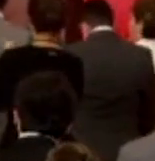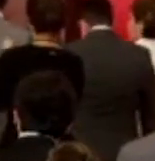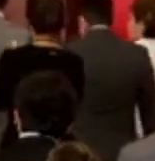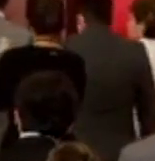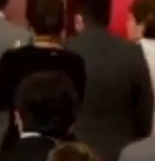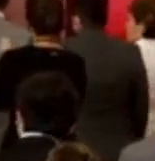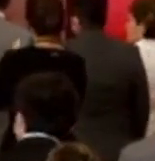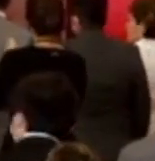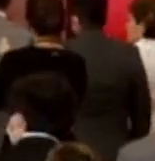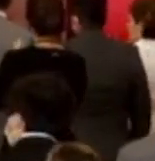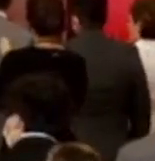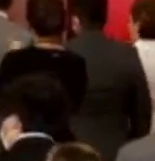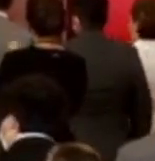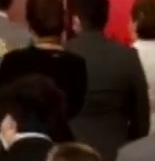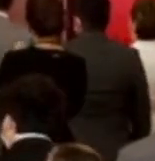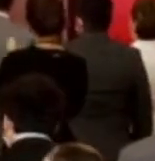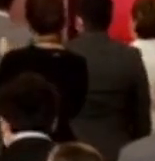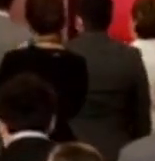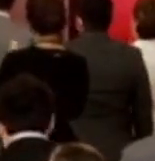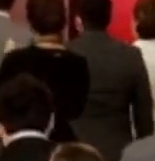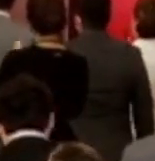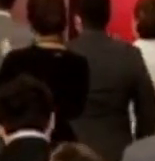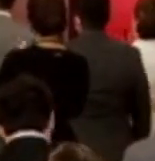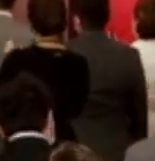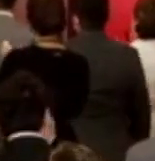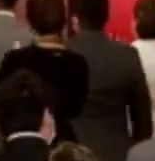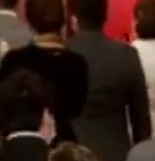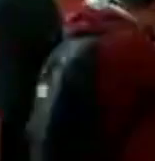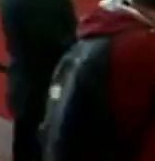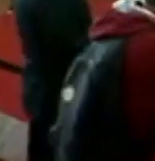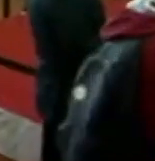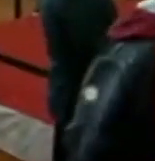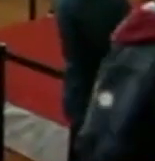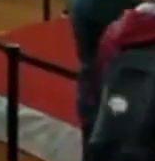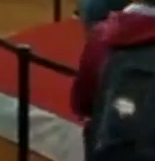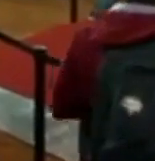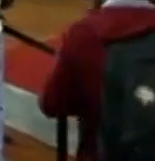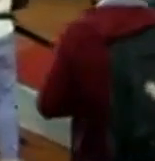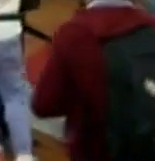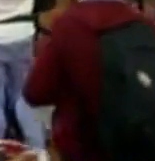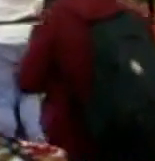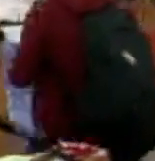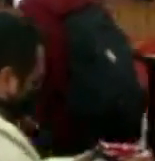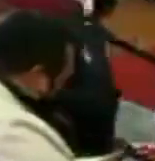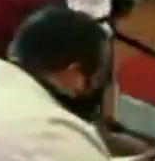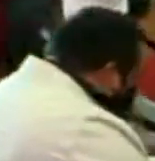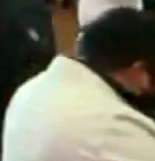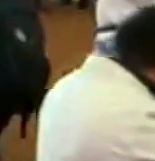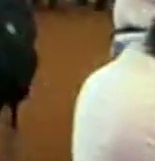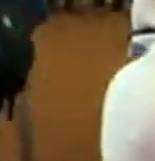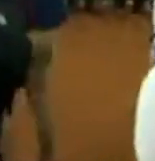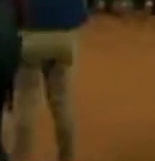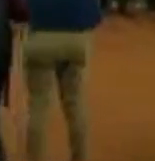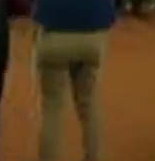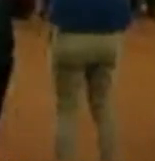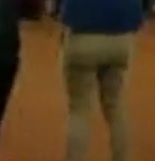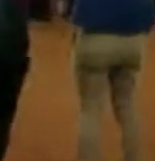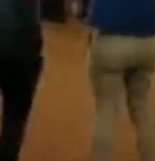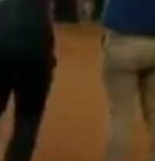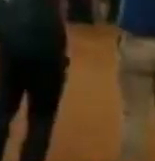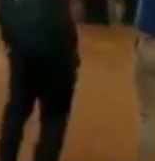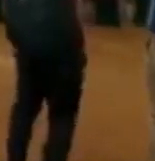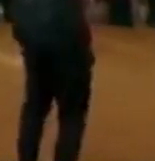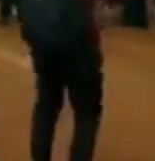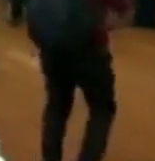27 de marzo de 1966 en Fresnillo, Zacatecas, y toma protesta como mandatario estatal a la edad de 55